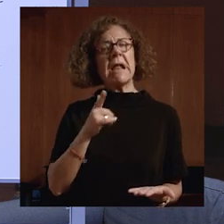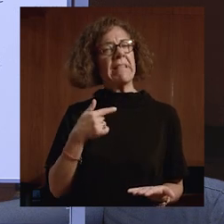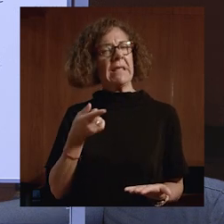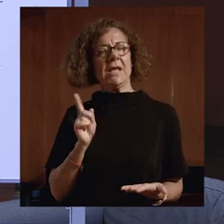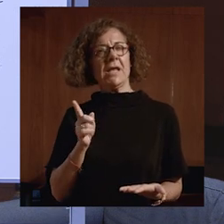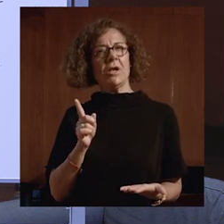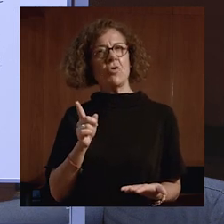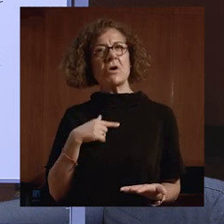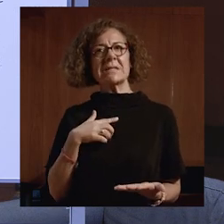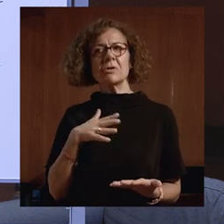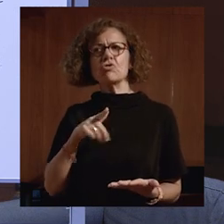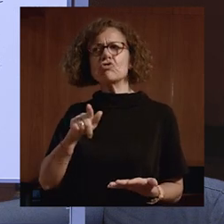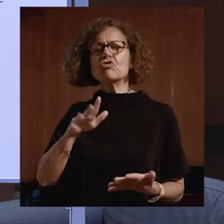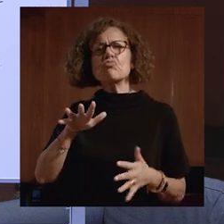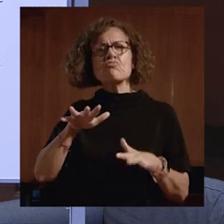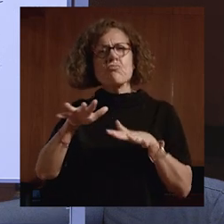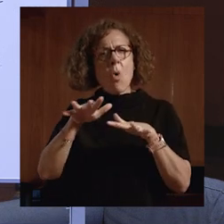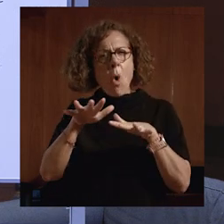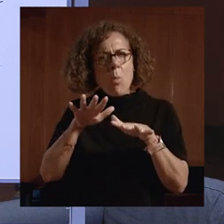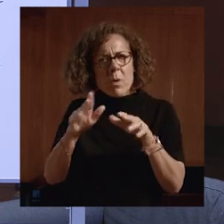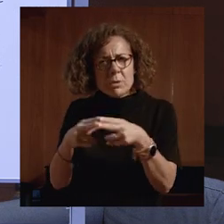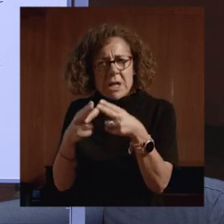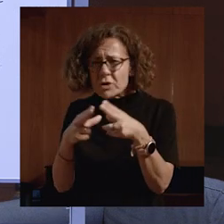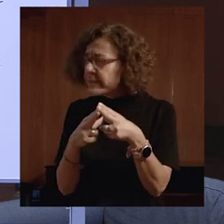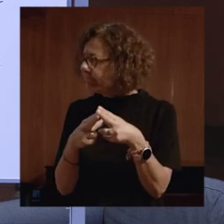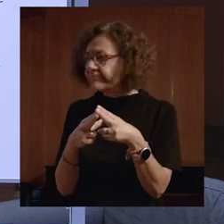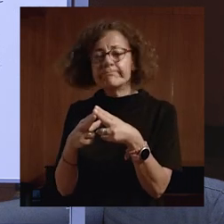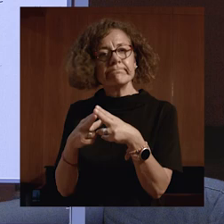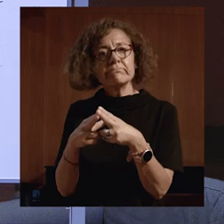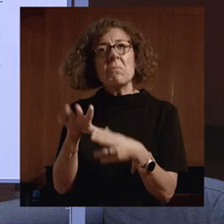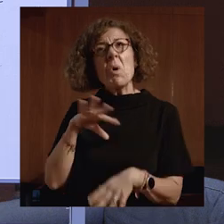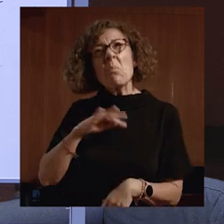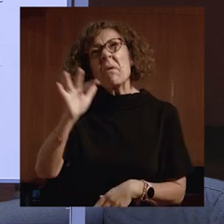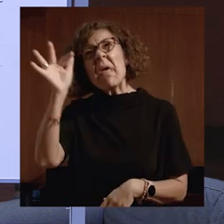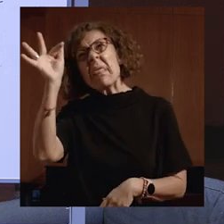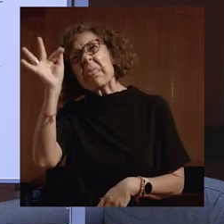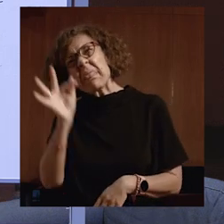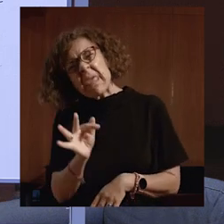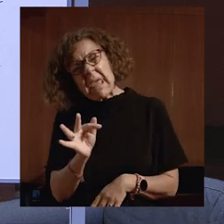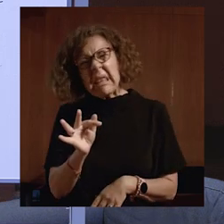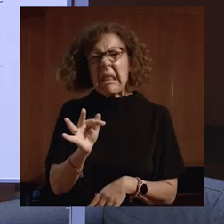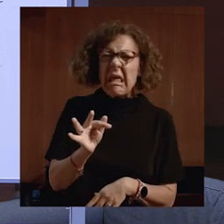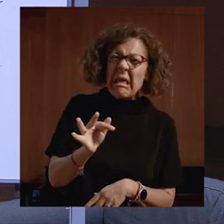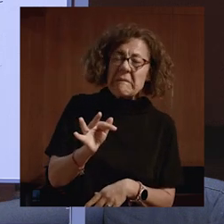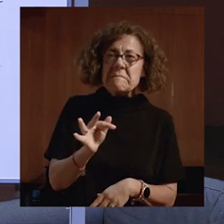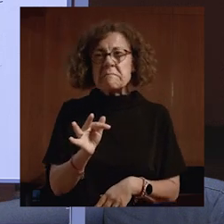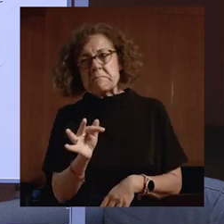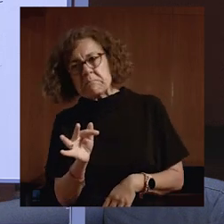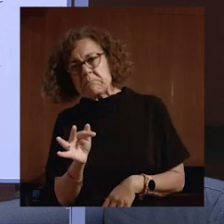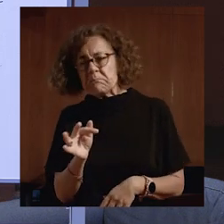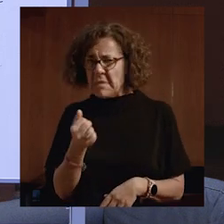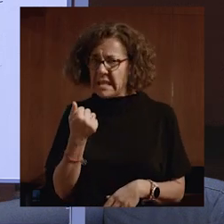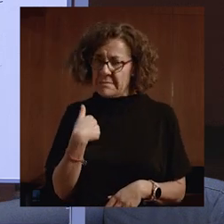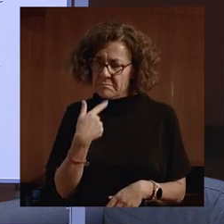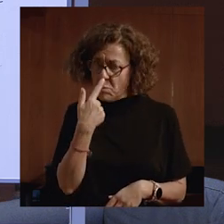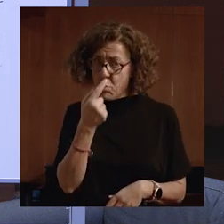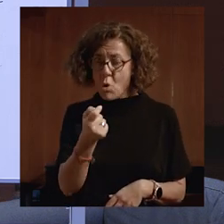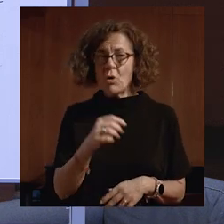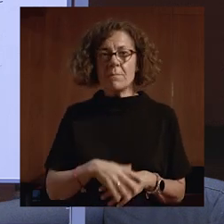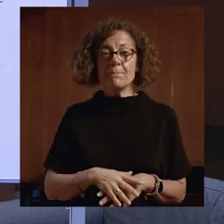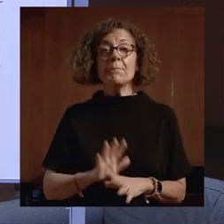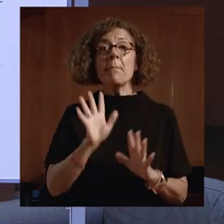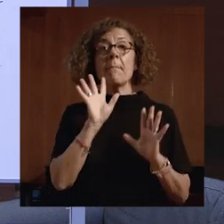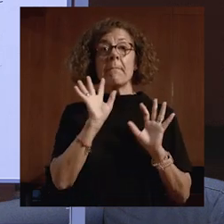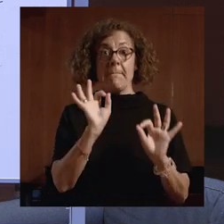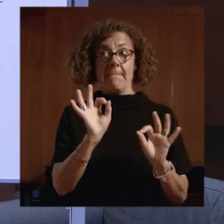mayoritariamente, ese motor social. No lo somos. Quizás lo es el cine. Y creo que ya empieza a dejar de serlo también el cine. Eso sí,